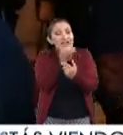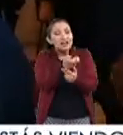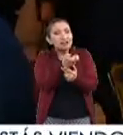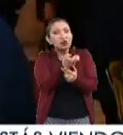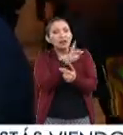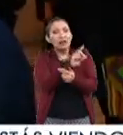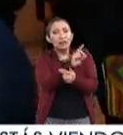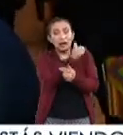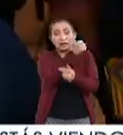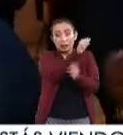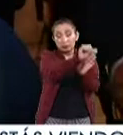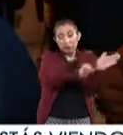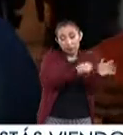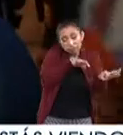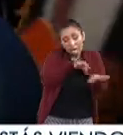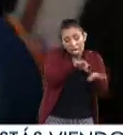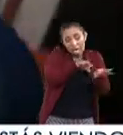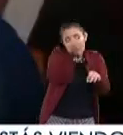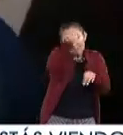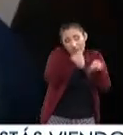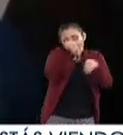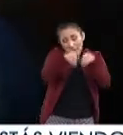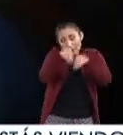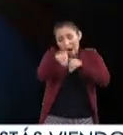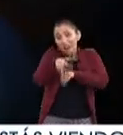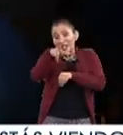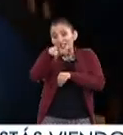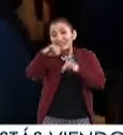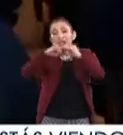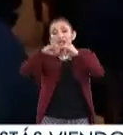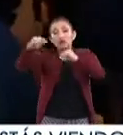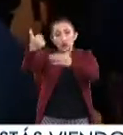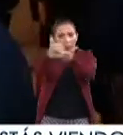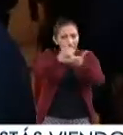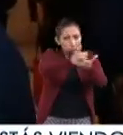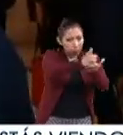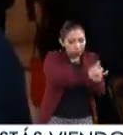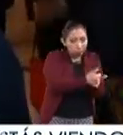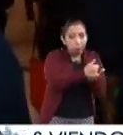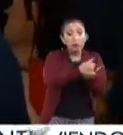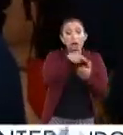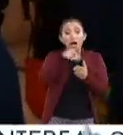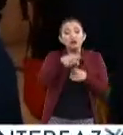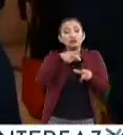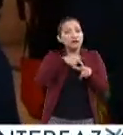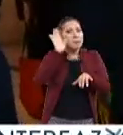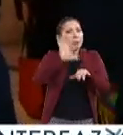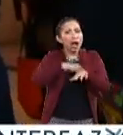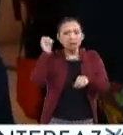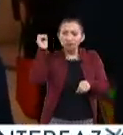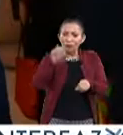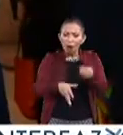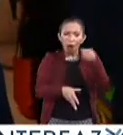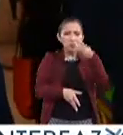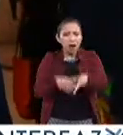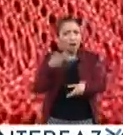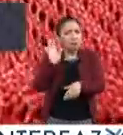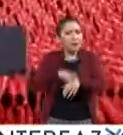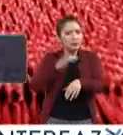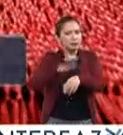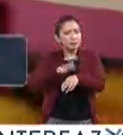después de 36 meses de trabajo, de 17 instituciones, pero esto se seguirá enriqueciendo día a